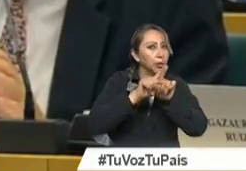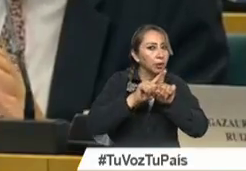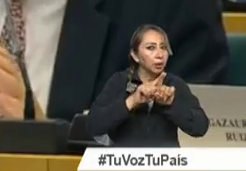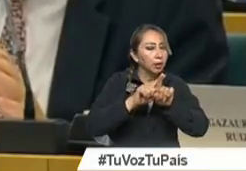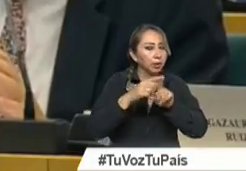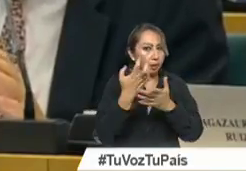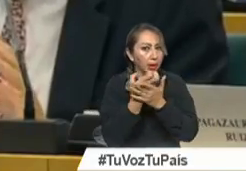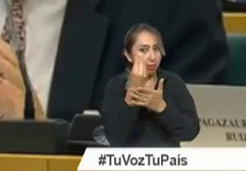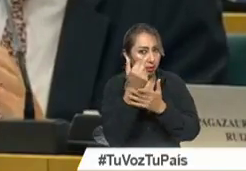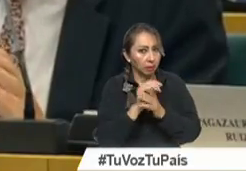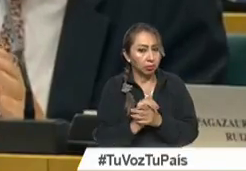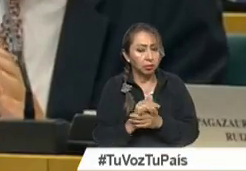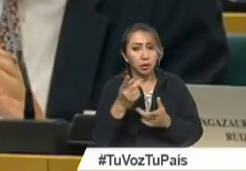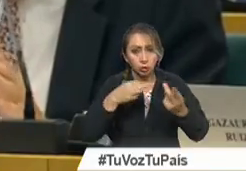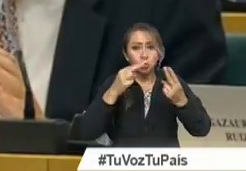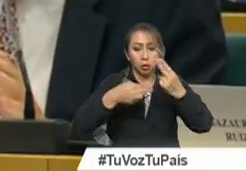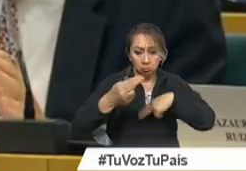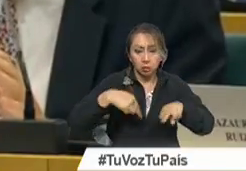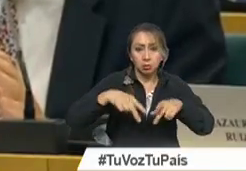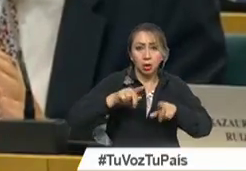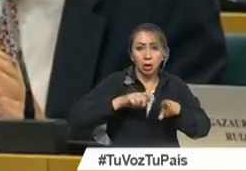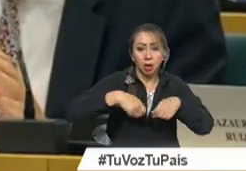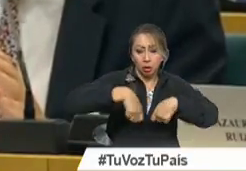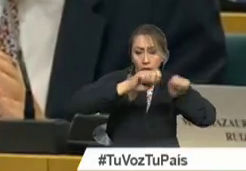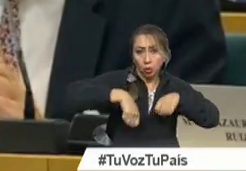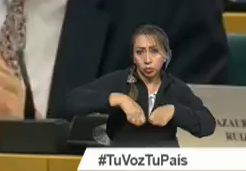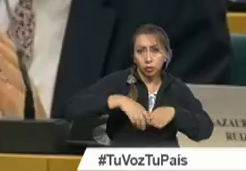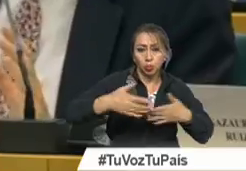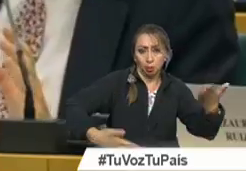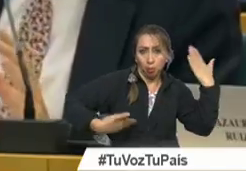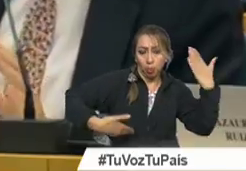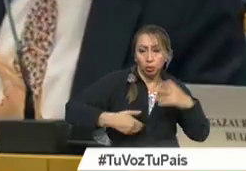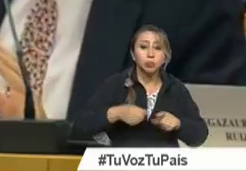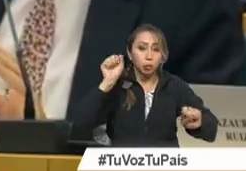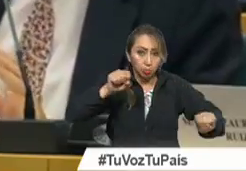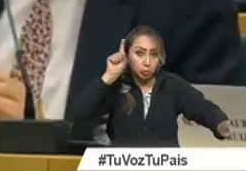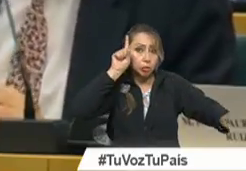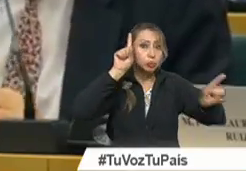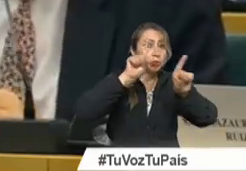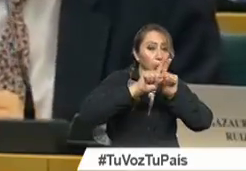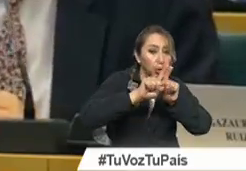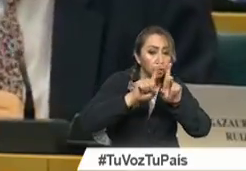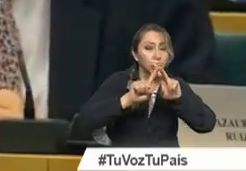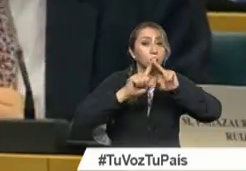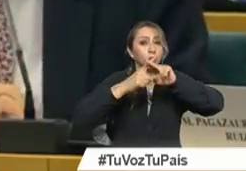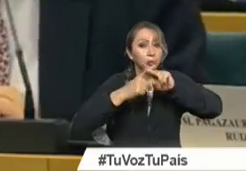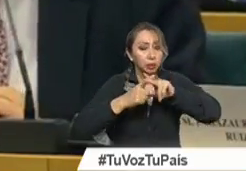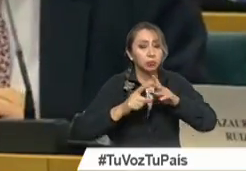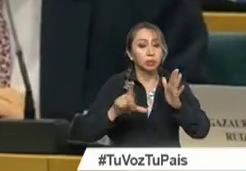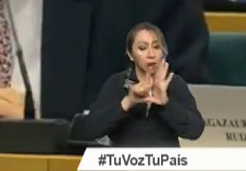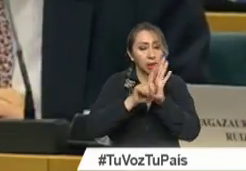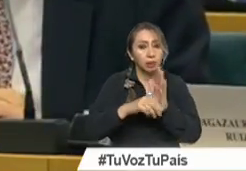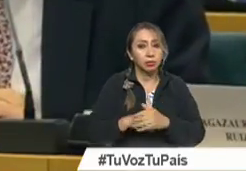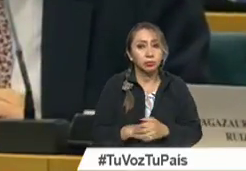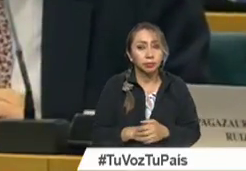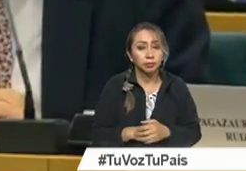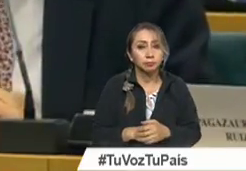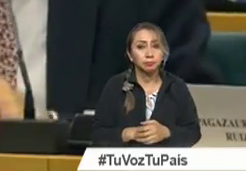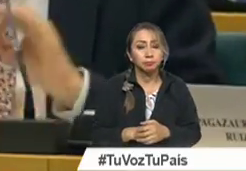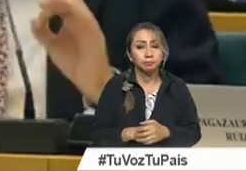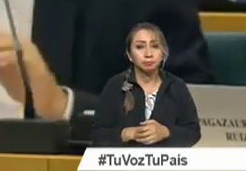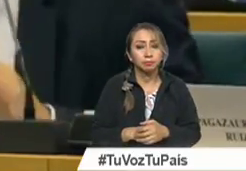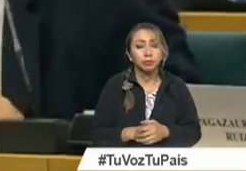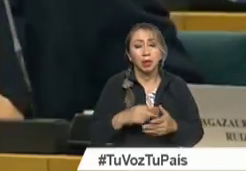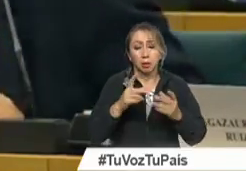eso es lo propio de una negociación política pero al menos podemos ponernos de acuerdo sobre los principios aseguró el coordinador del break si está en el parlamento